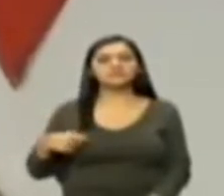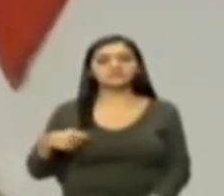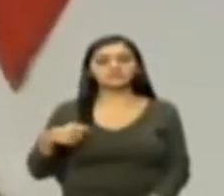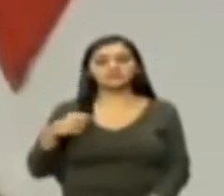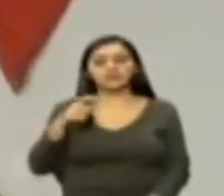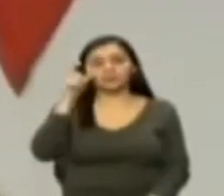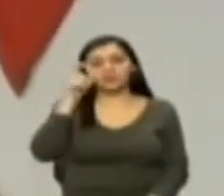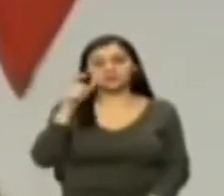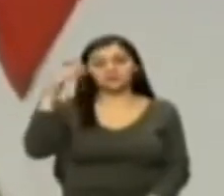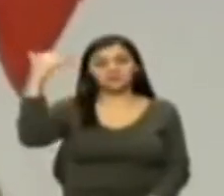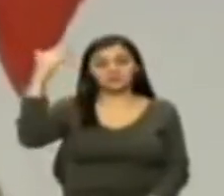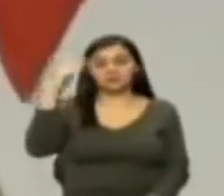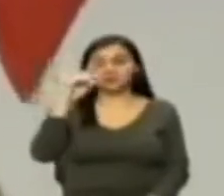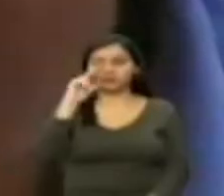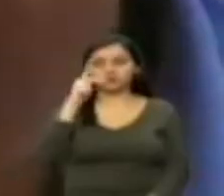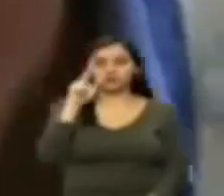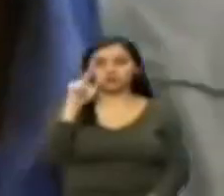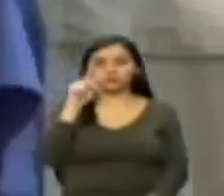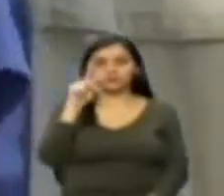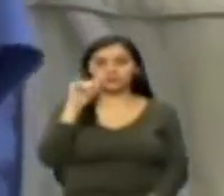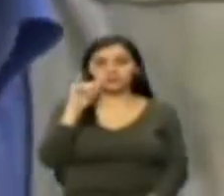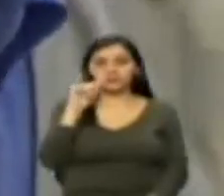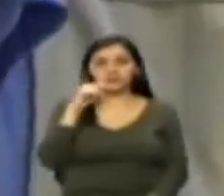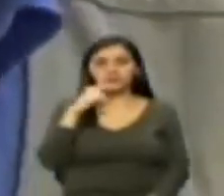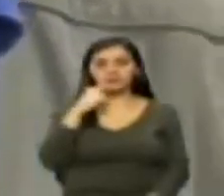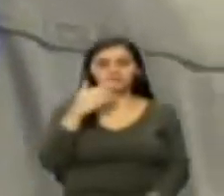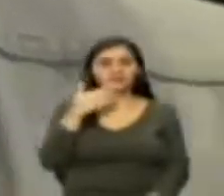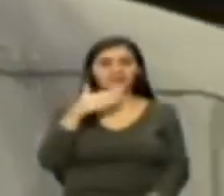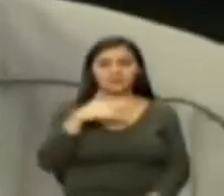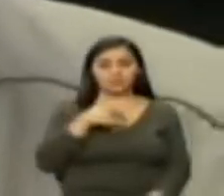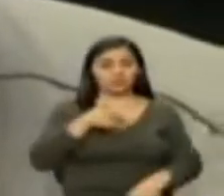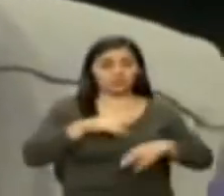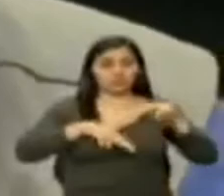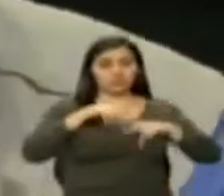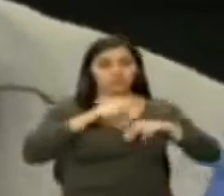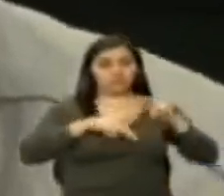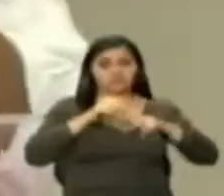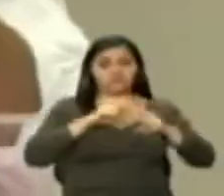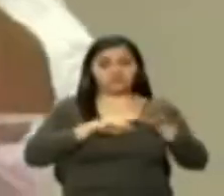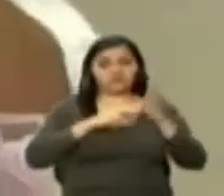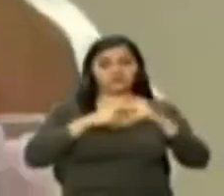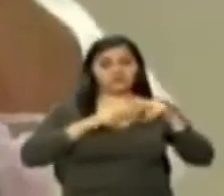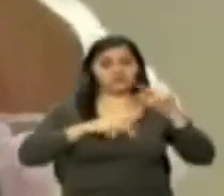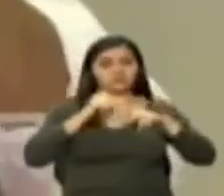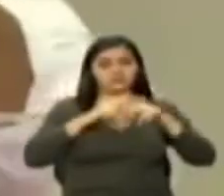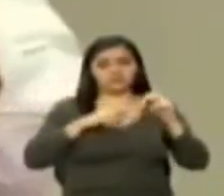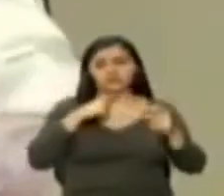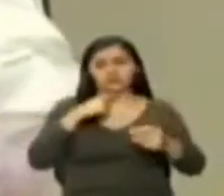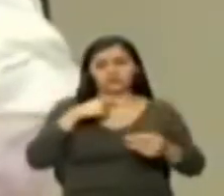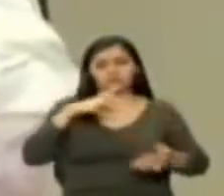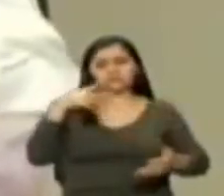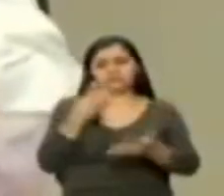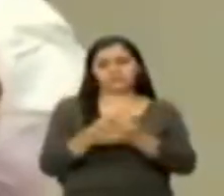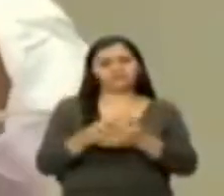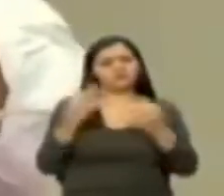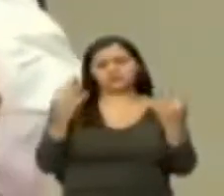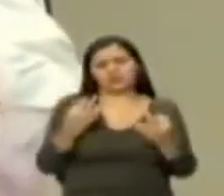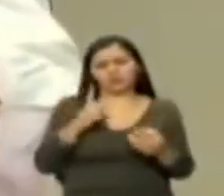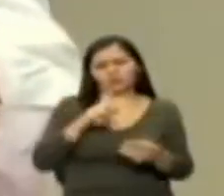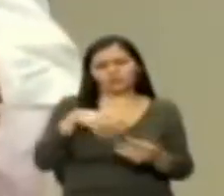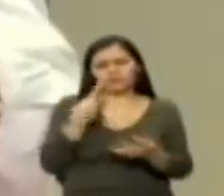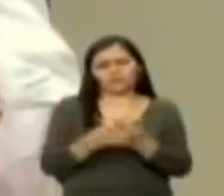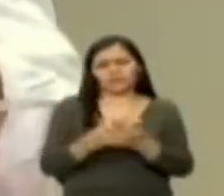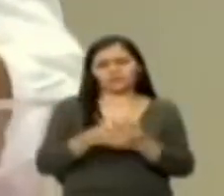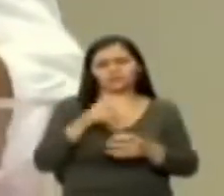variar. Si yo hubiera hecho esa carretera, estaría preso. Le aseguro que estaría demandado en la Comisión Interamericana de Derechos Humanos, en la Corte Penal de La Haya,